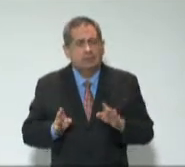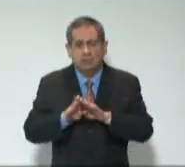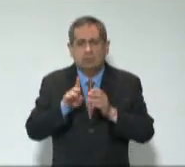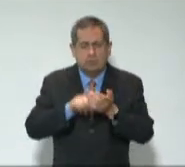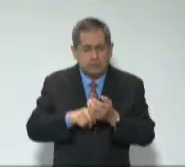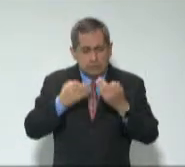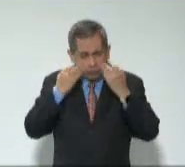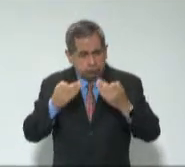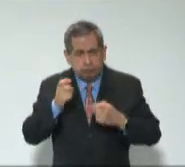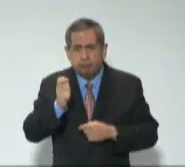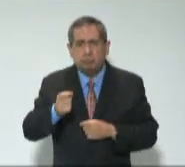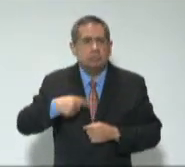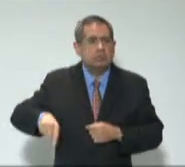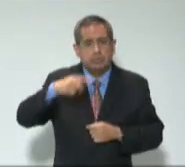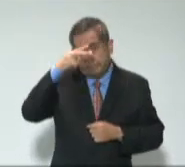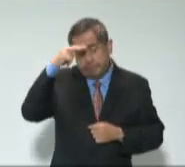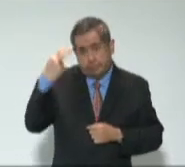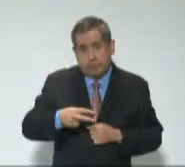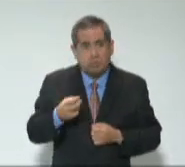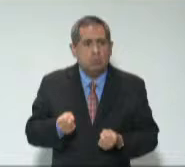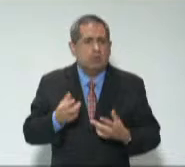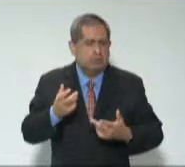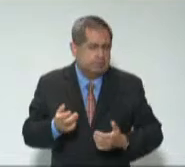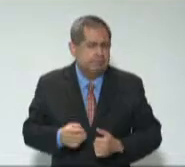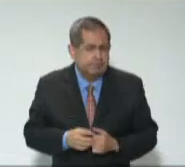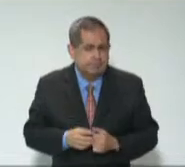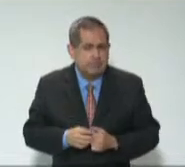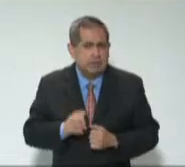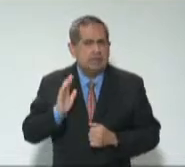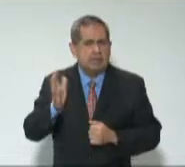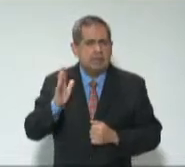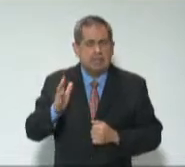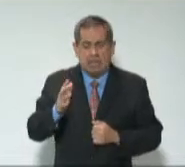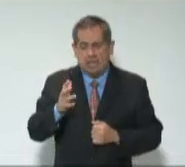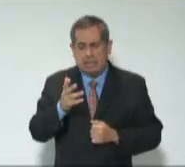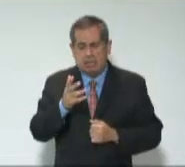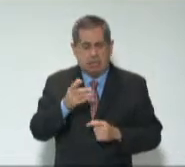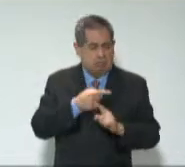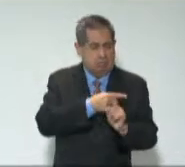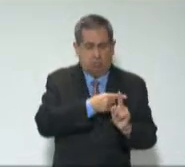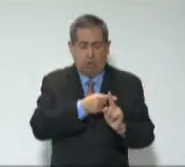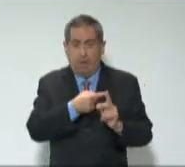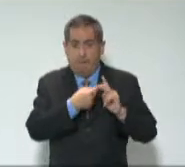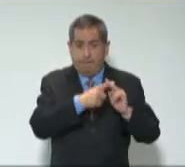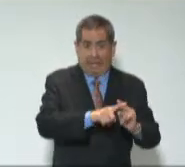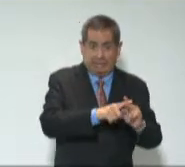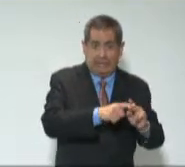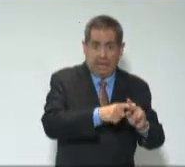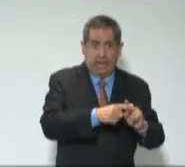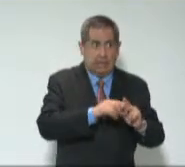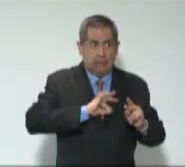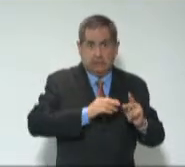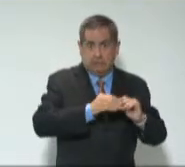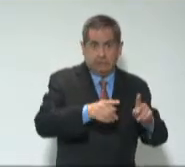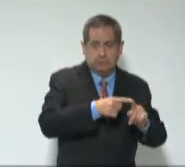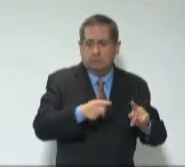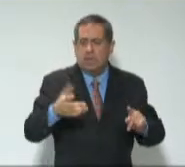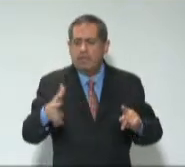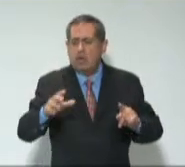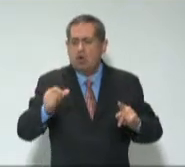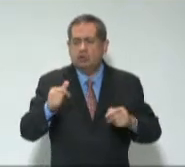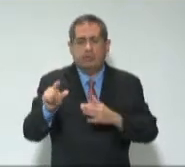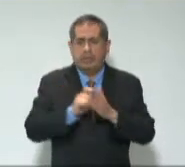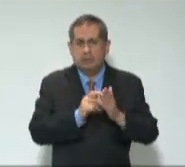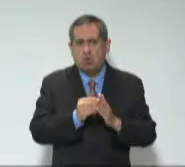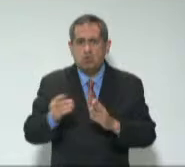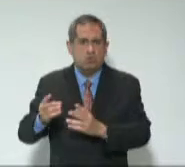tenemos en el caso mexicano eh Ya a 10 11 meses de transcurrida la pandemia en este